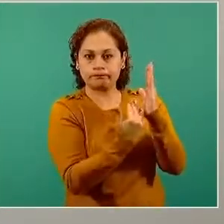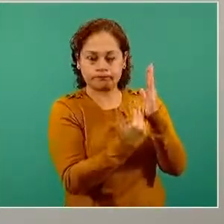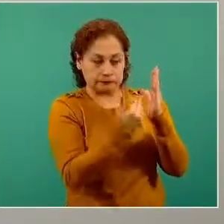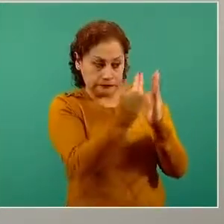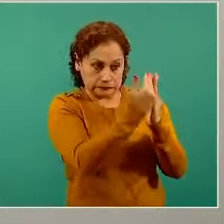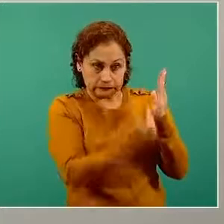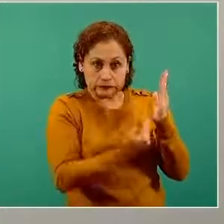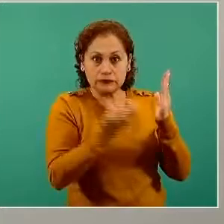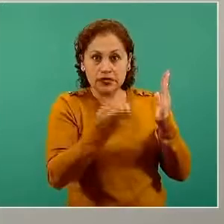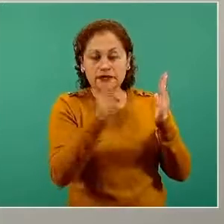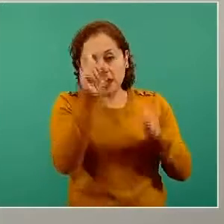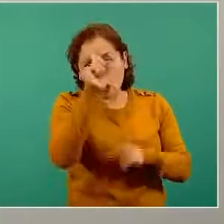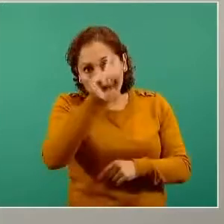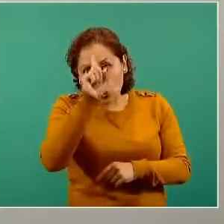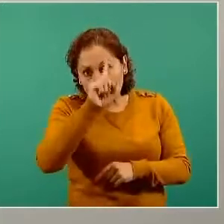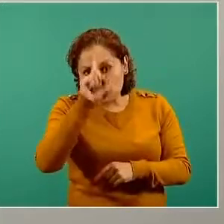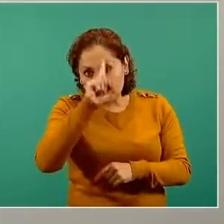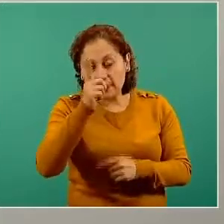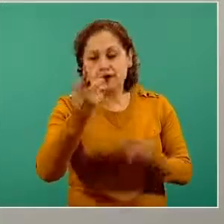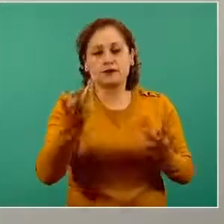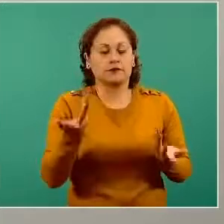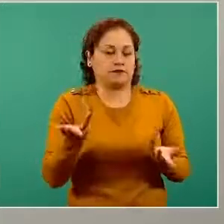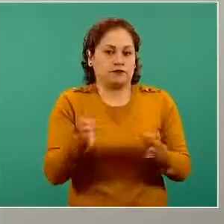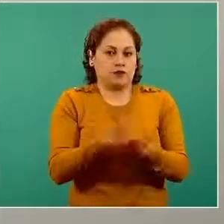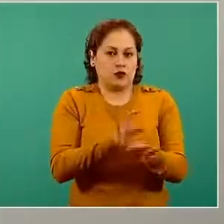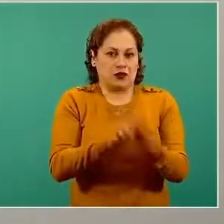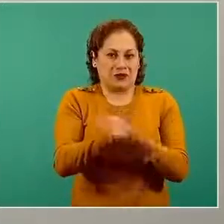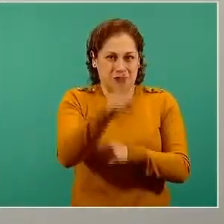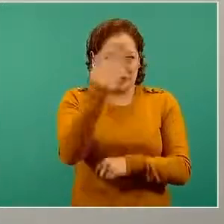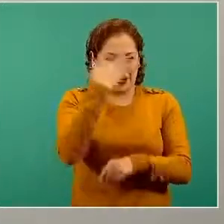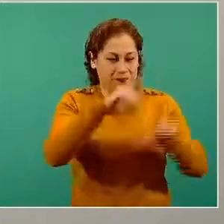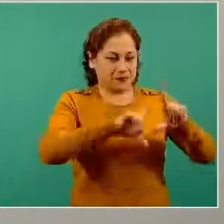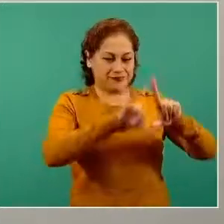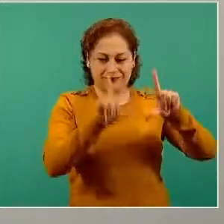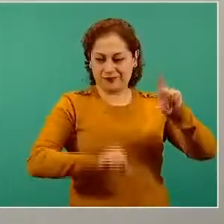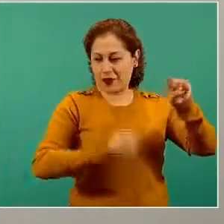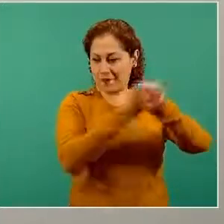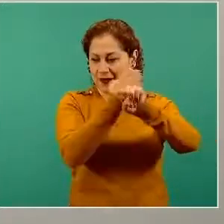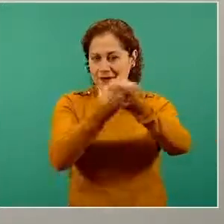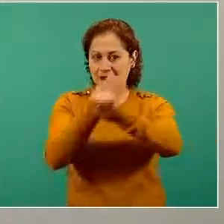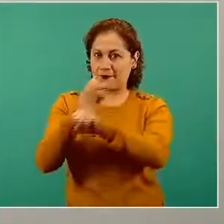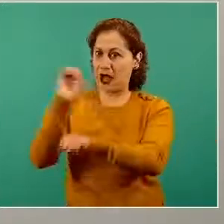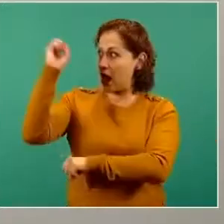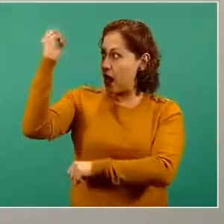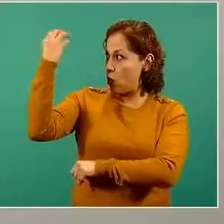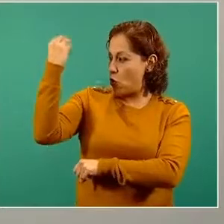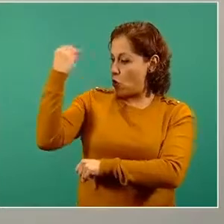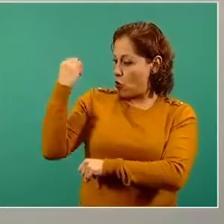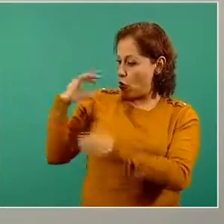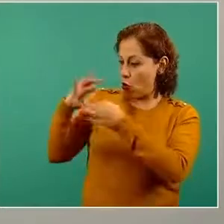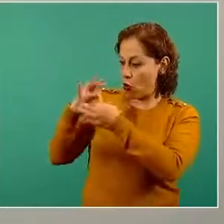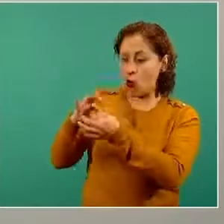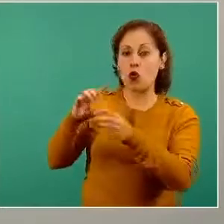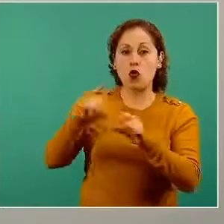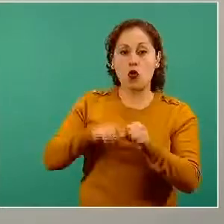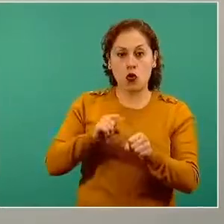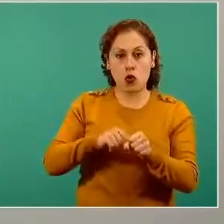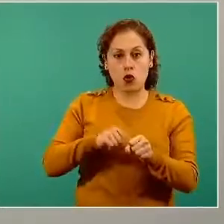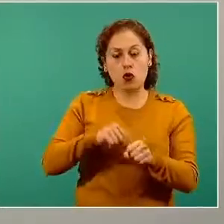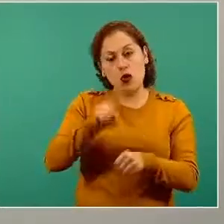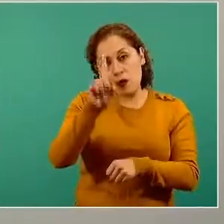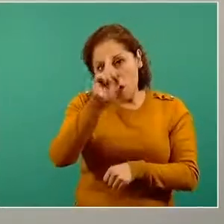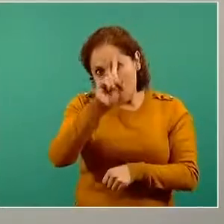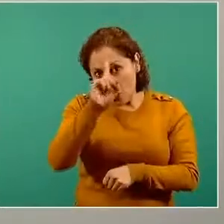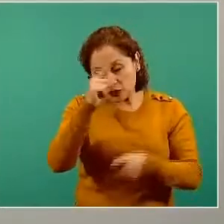del nivel de riesgo en el cual se encuentre una entidad federativa y que tienen que ver precisamente con las acciones que de manera